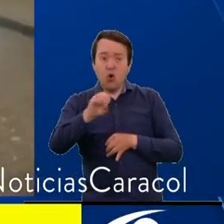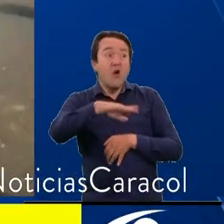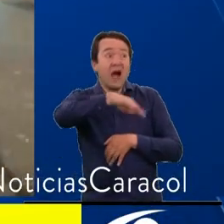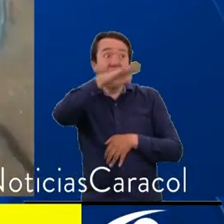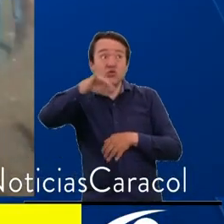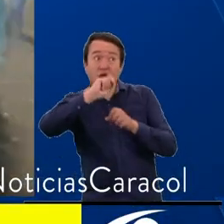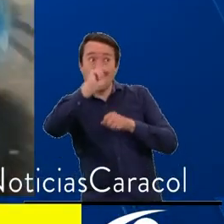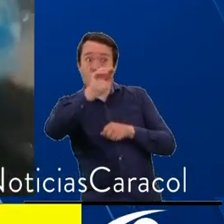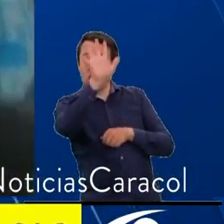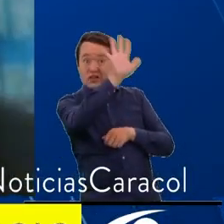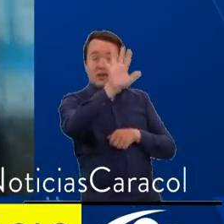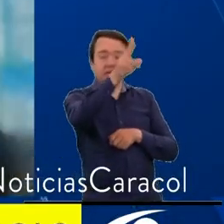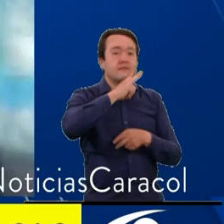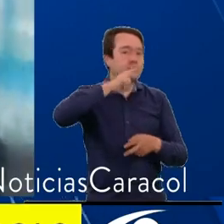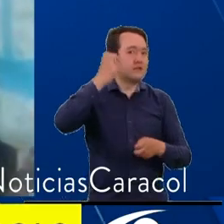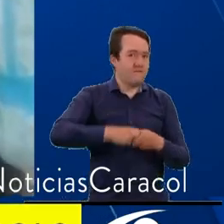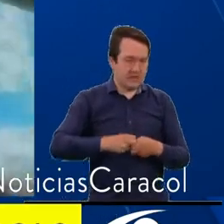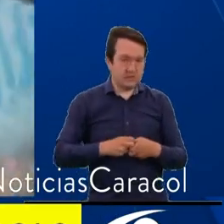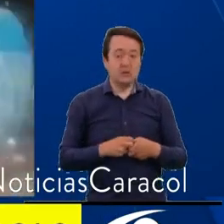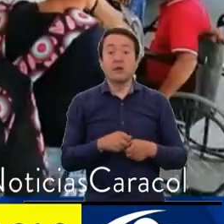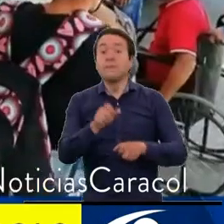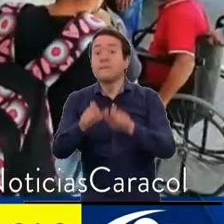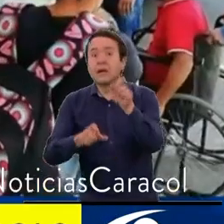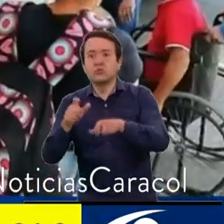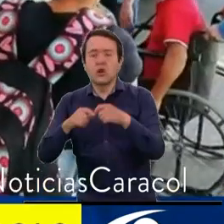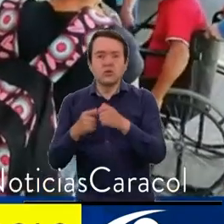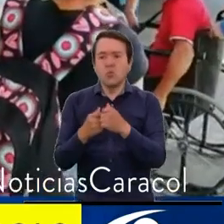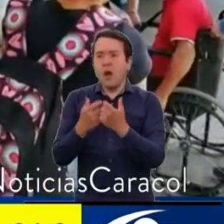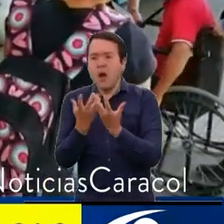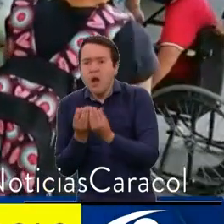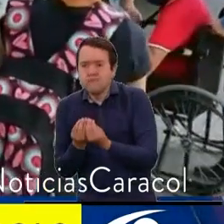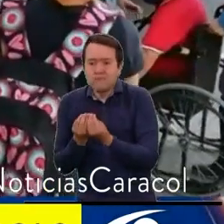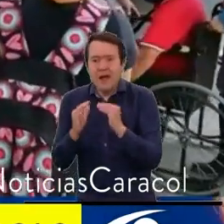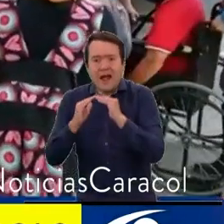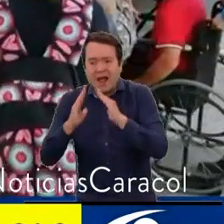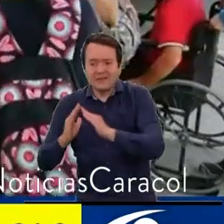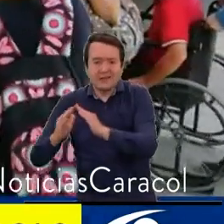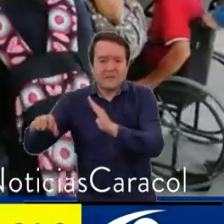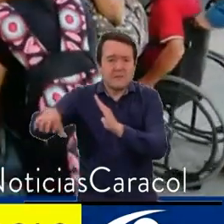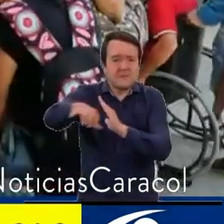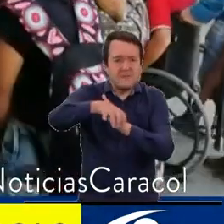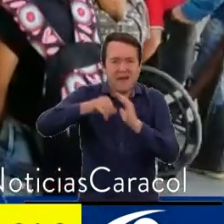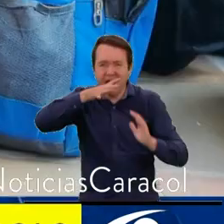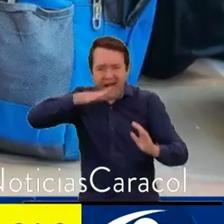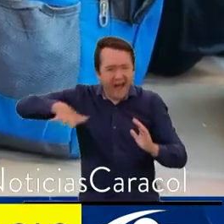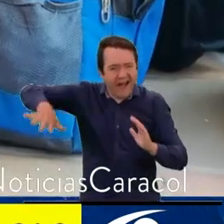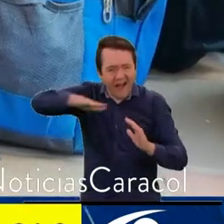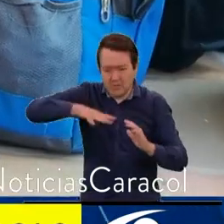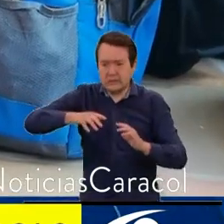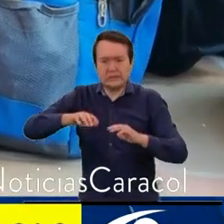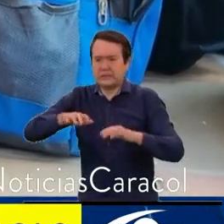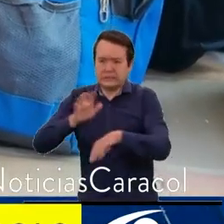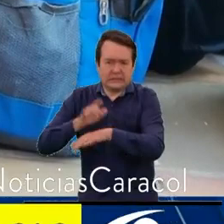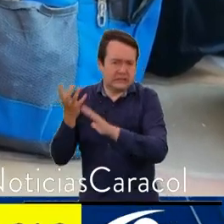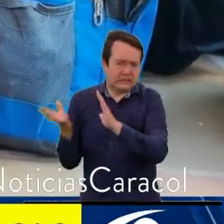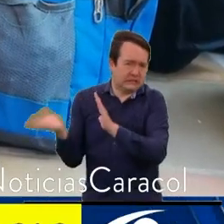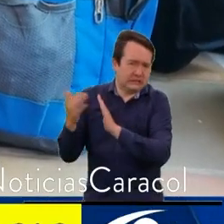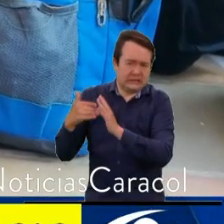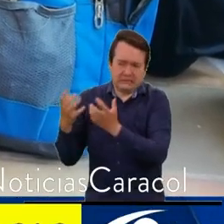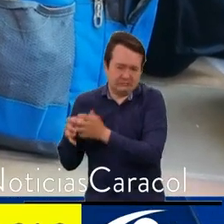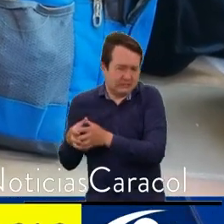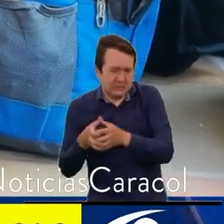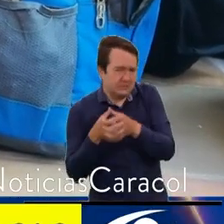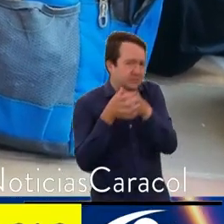hora continúan llegando personas desplazadas de sus viviendas hasta el casco urbano. De acuerdo con el último reporte entregado por las